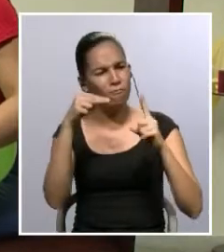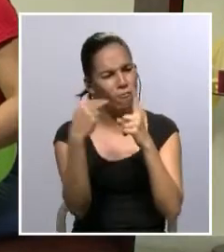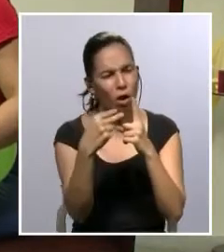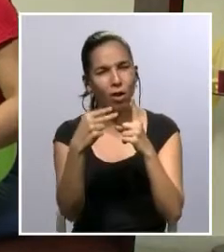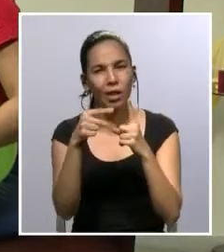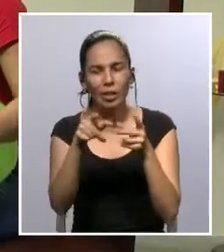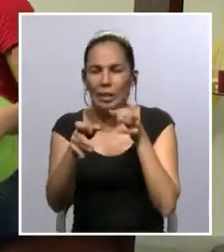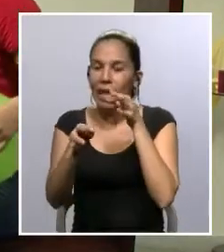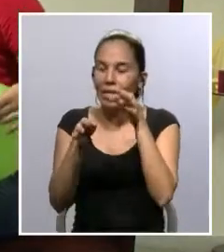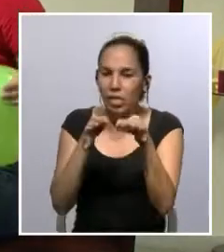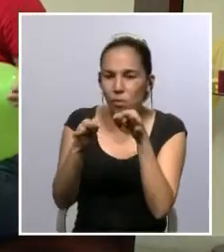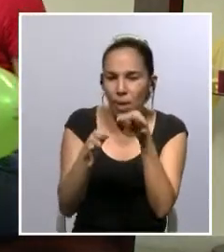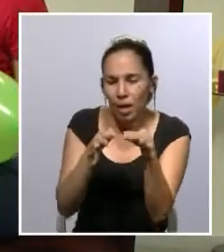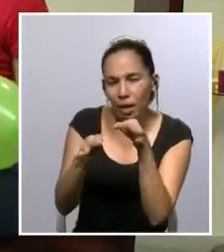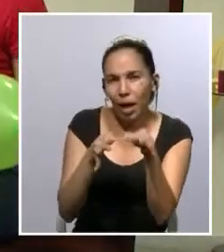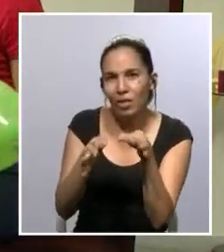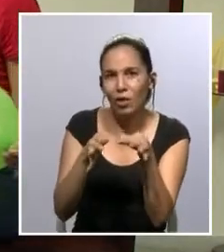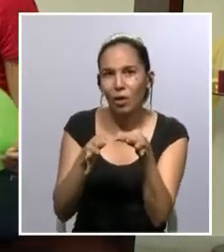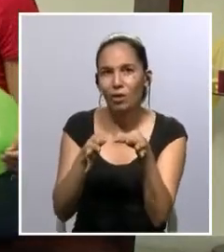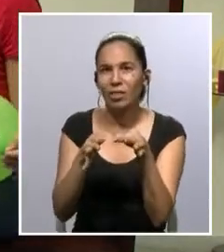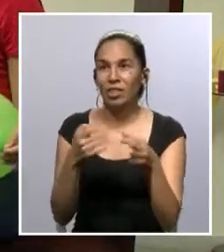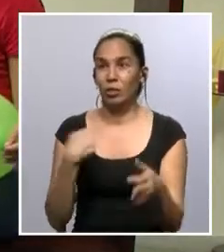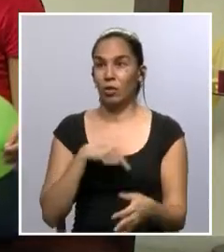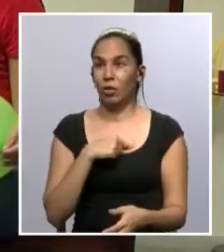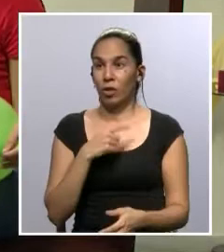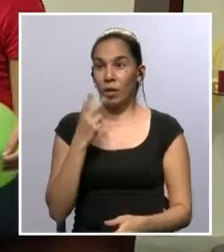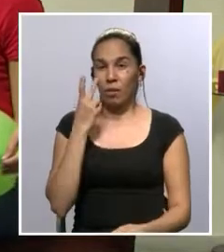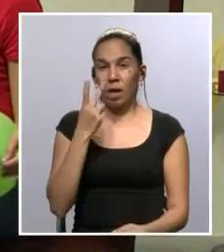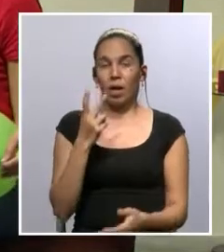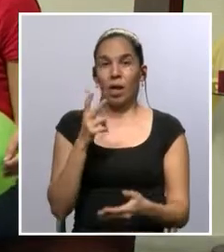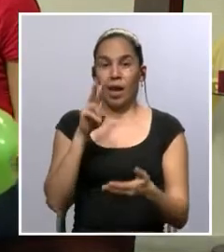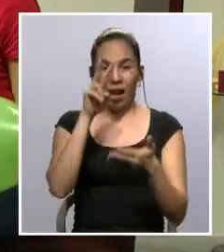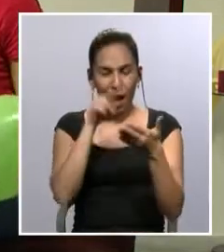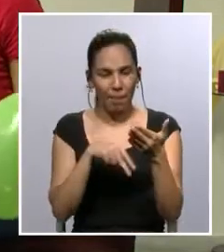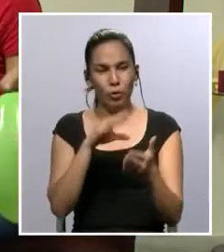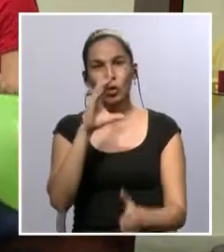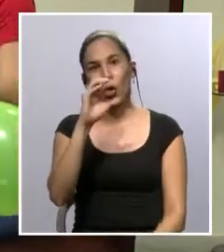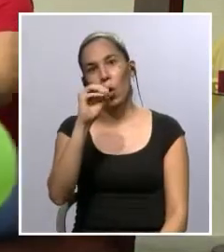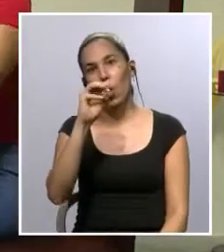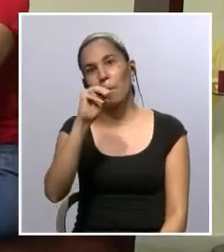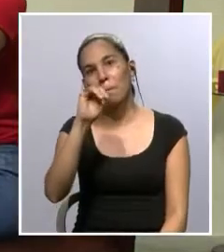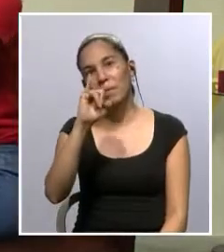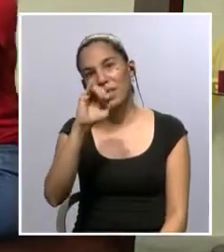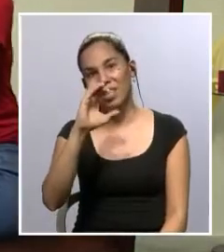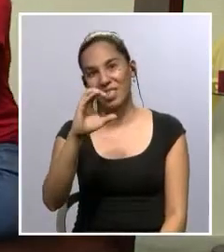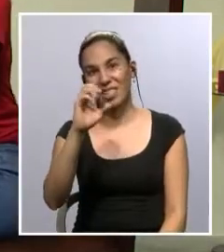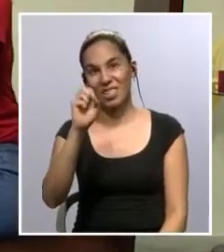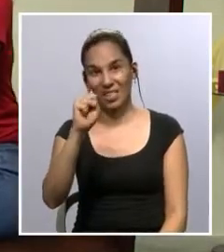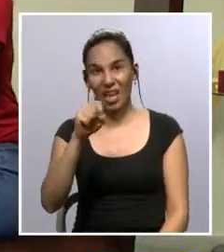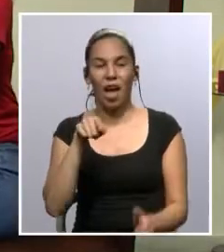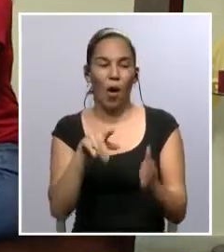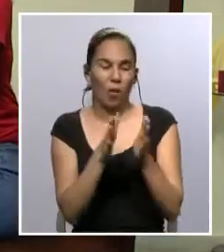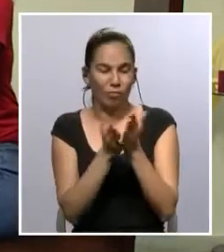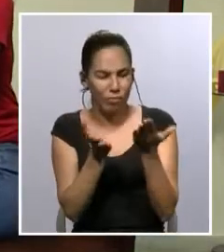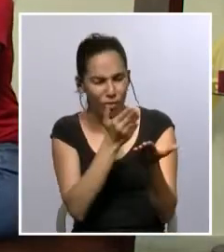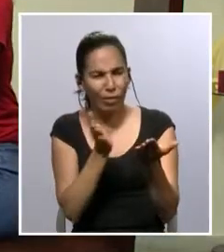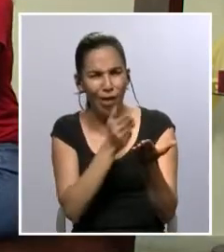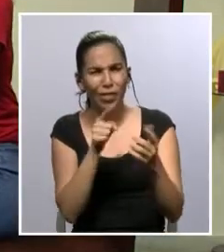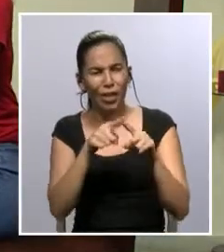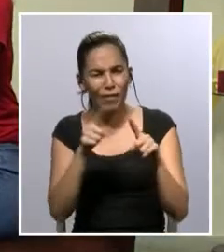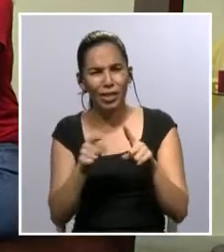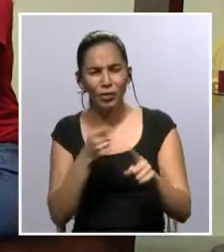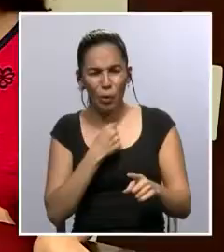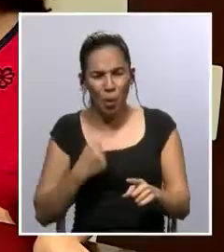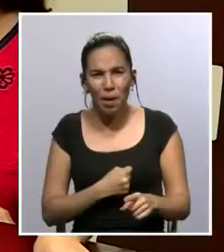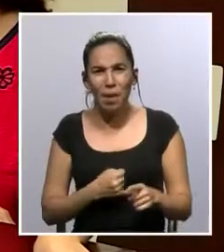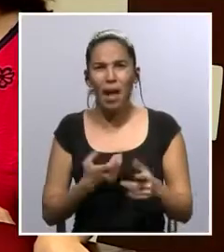para dar una explicación que si nosotros leemos cómics, si nosotros leemos este tipo de novela gráfica, por ejemplo, pues no